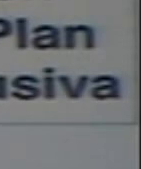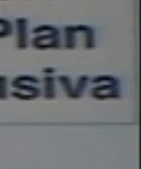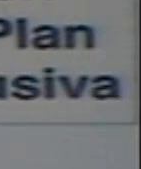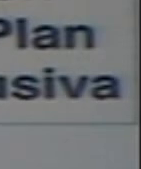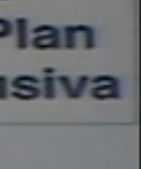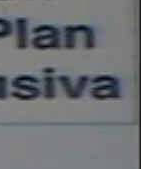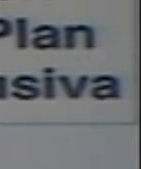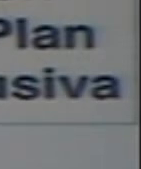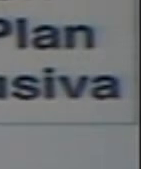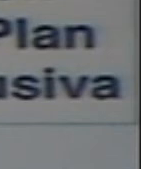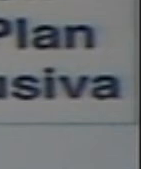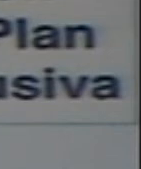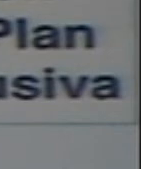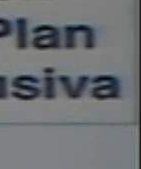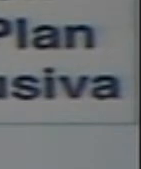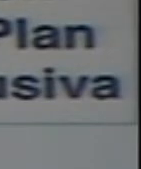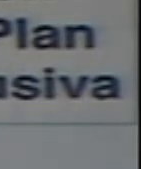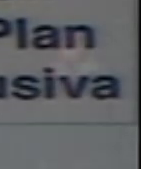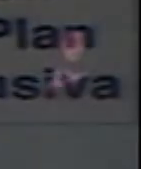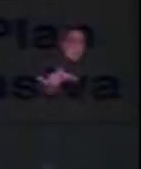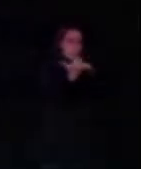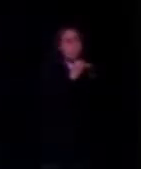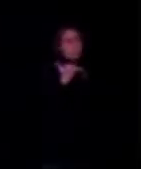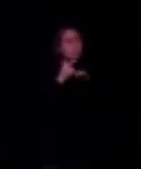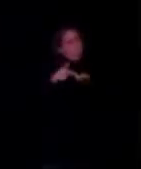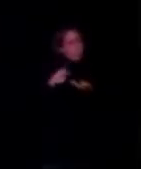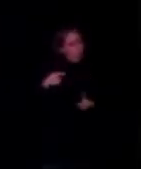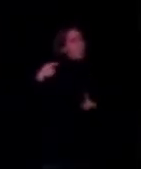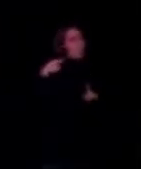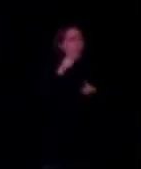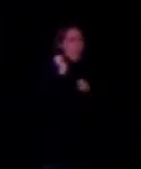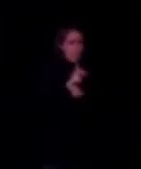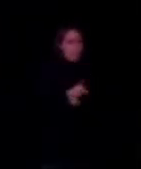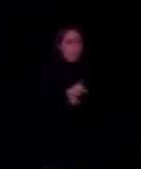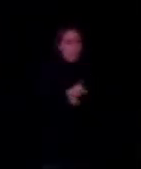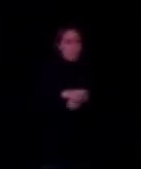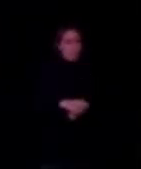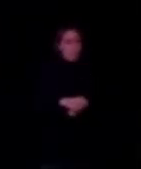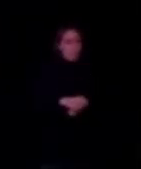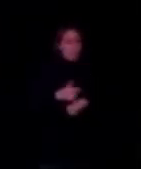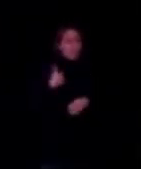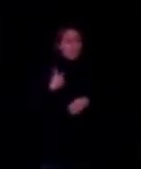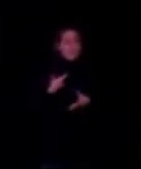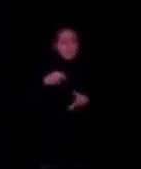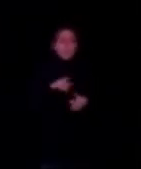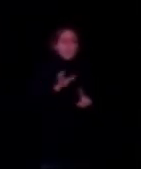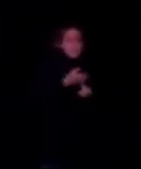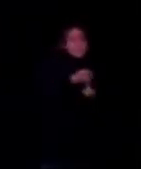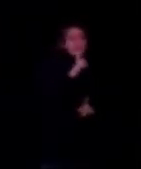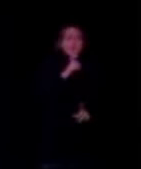inclusivos y esto es un reto no tengo la solución pero es un reto